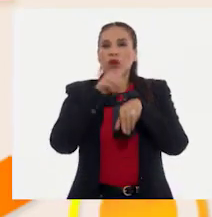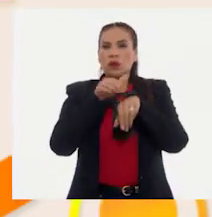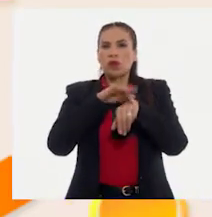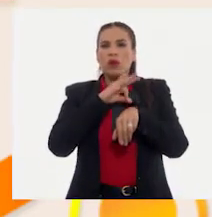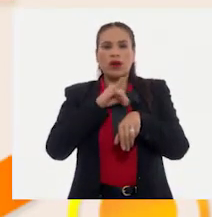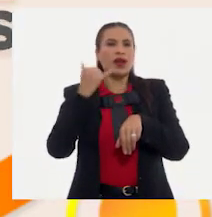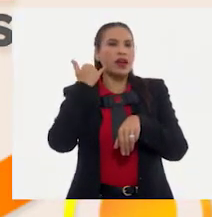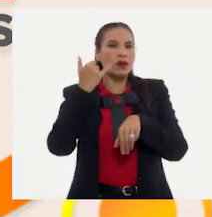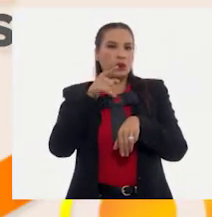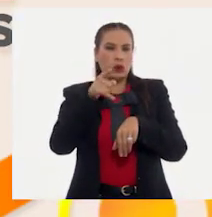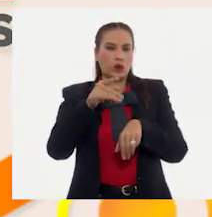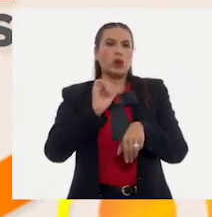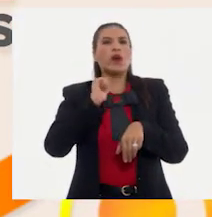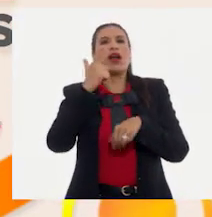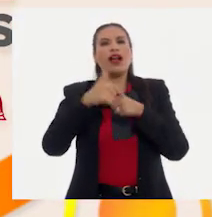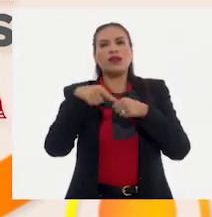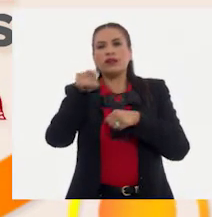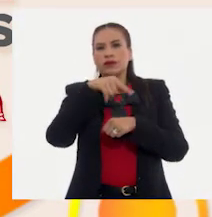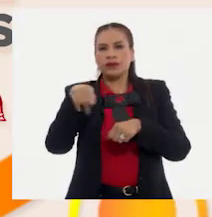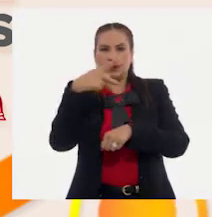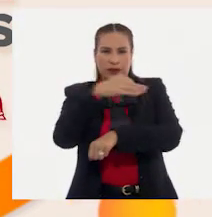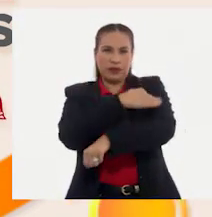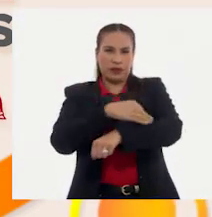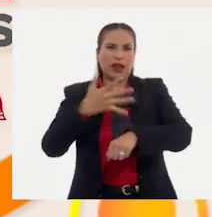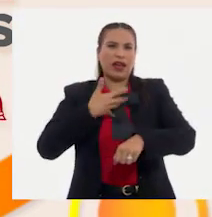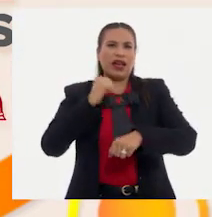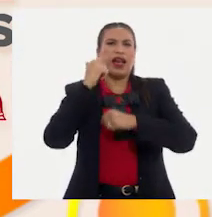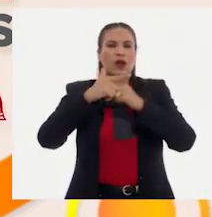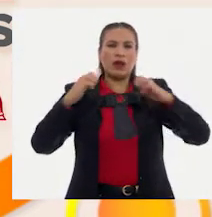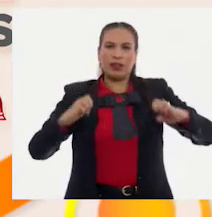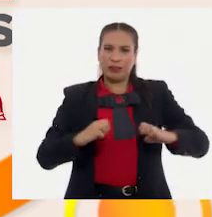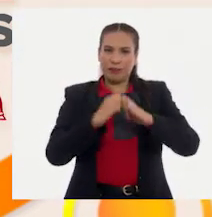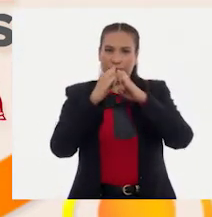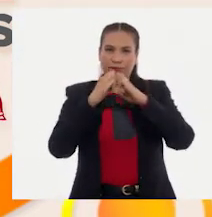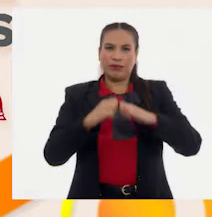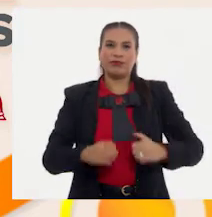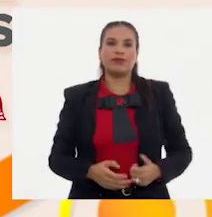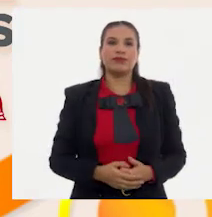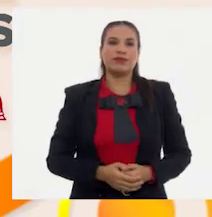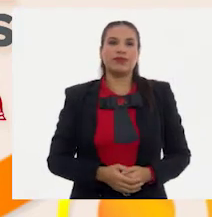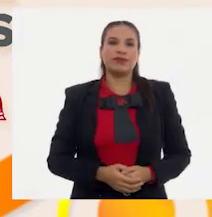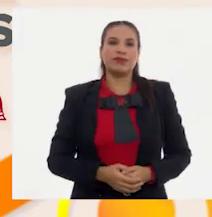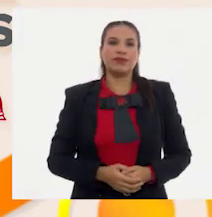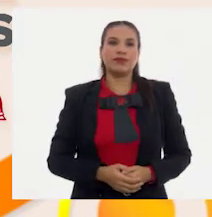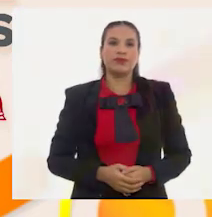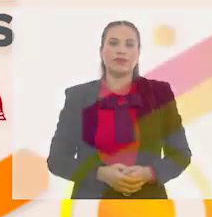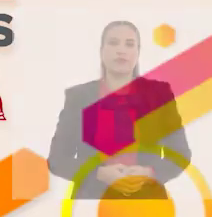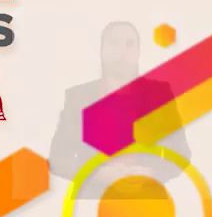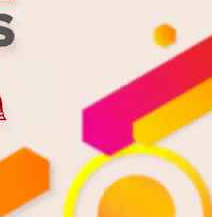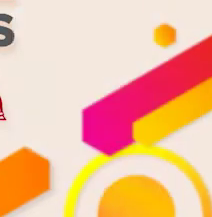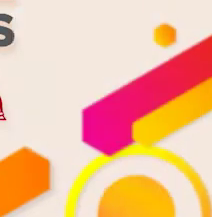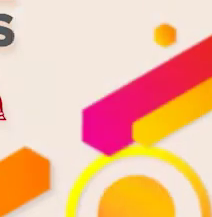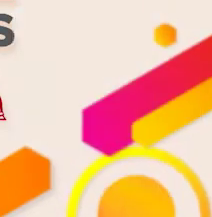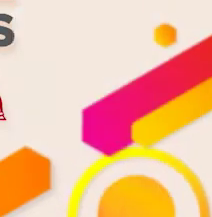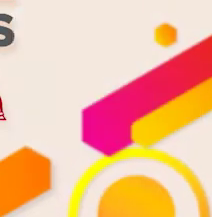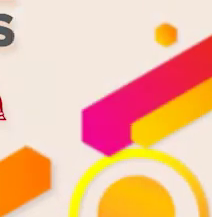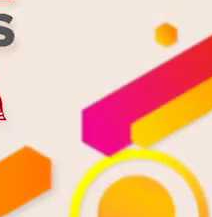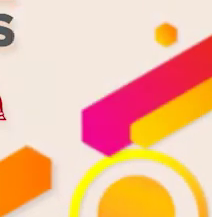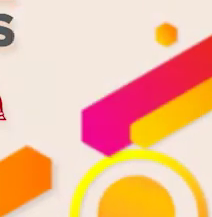puedes llamar cuando tú o alguien cerca de ti tenga una emergencia.